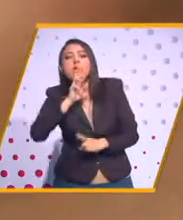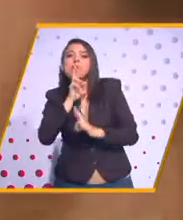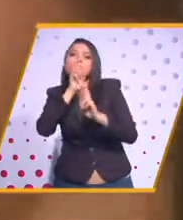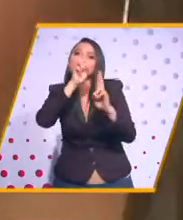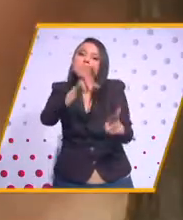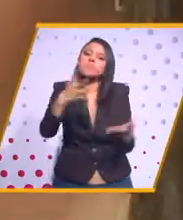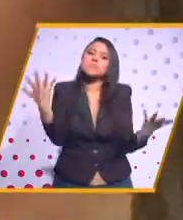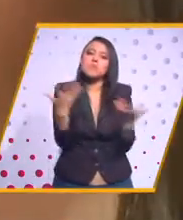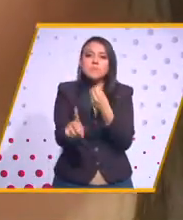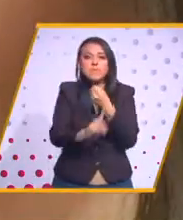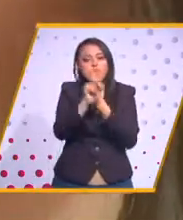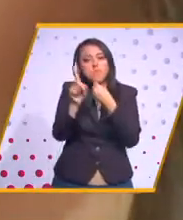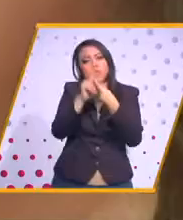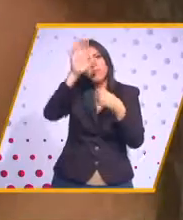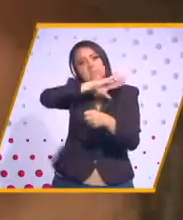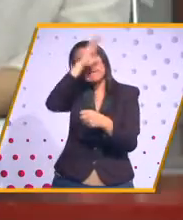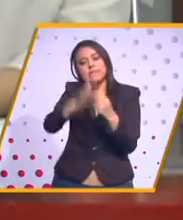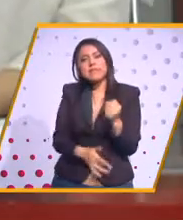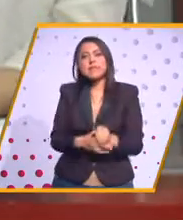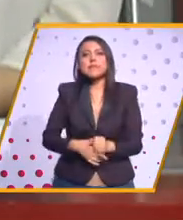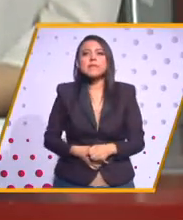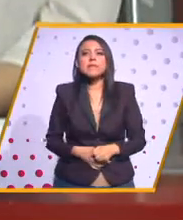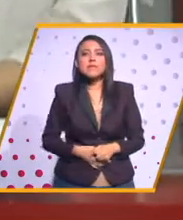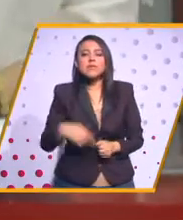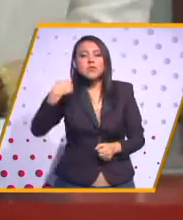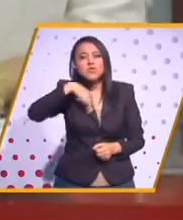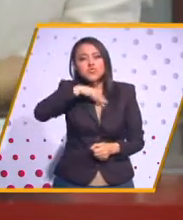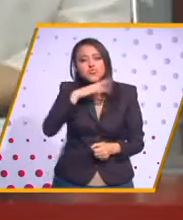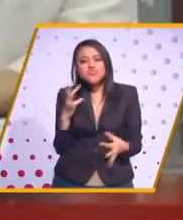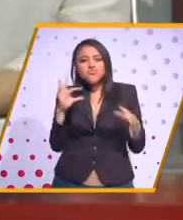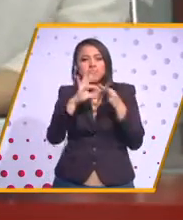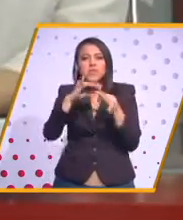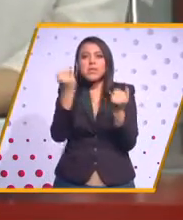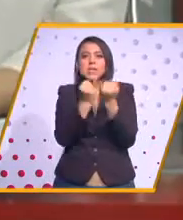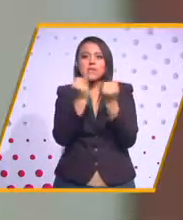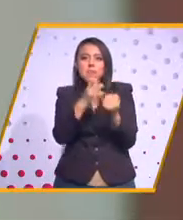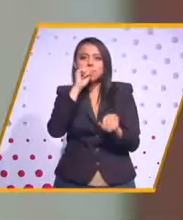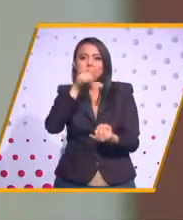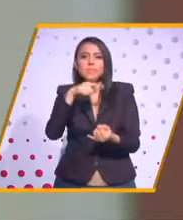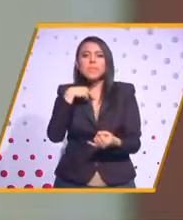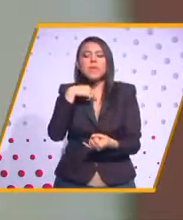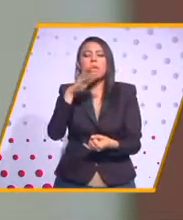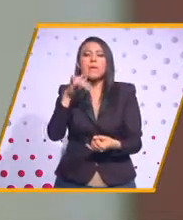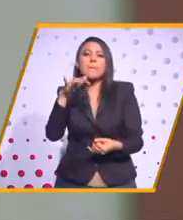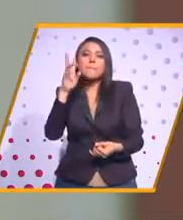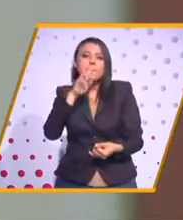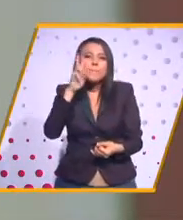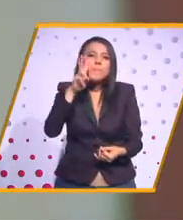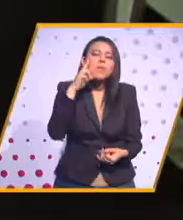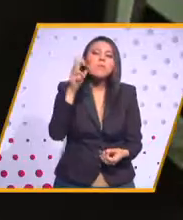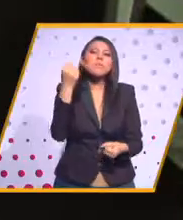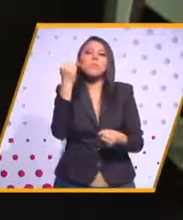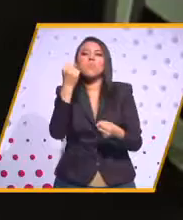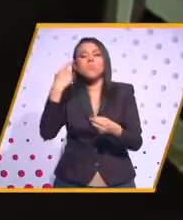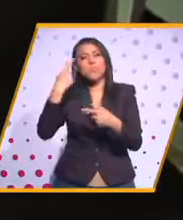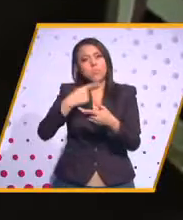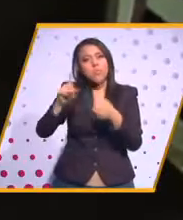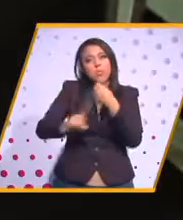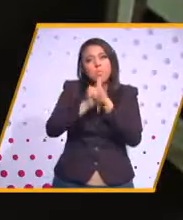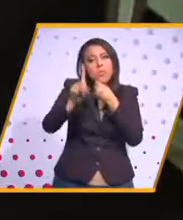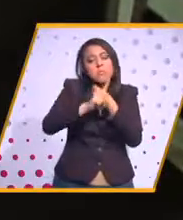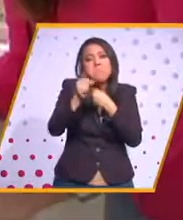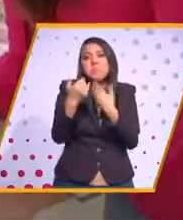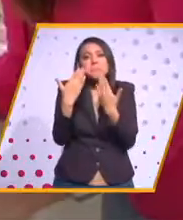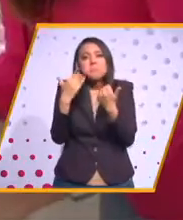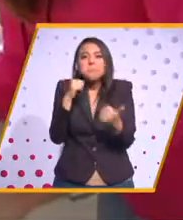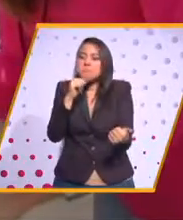En Jalisco, hace 4 años empezamos a sumarnos a esta labor, dar voz a las demandas sociales y urbanas de quienes no encuentran otro